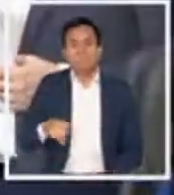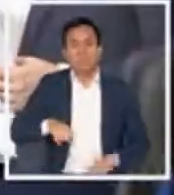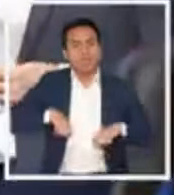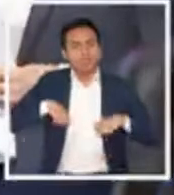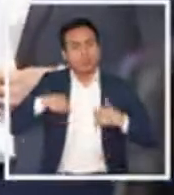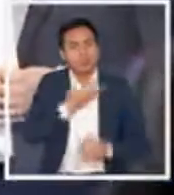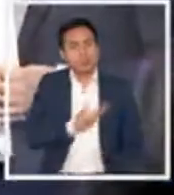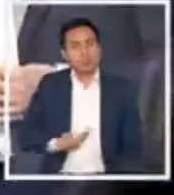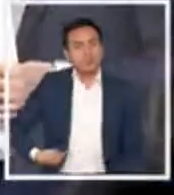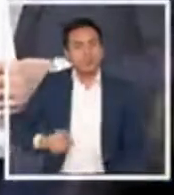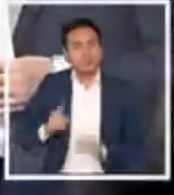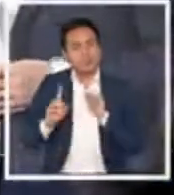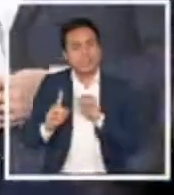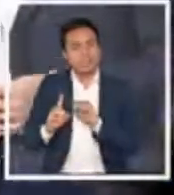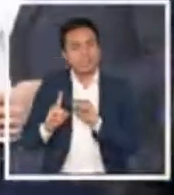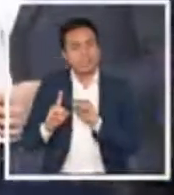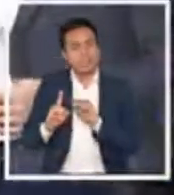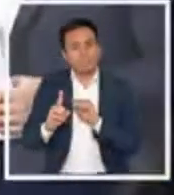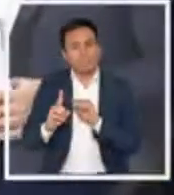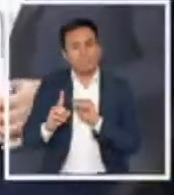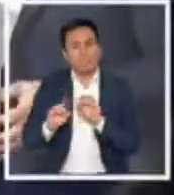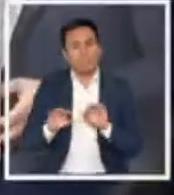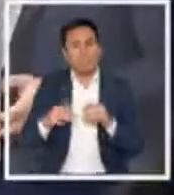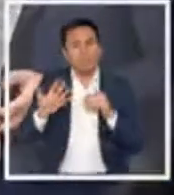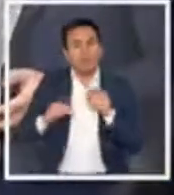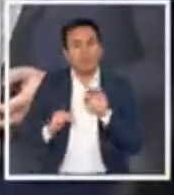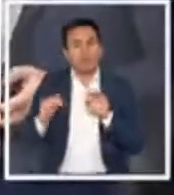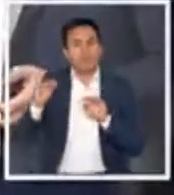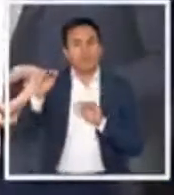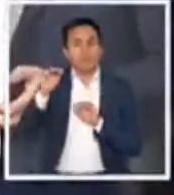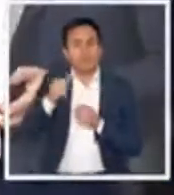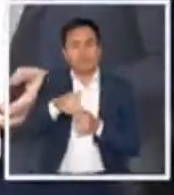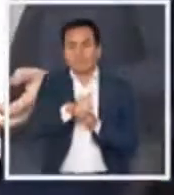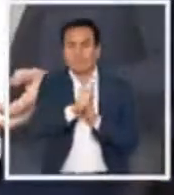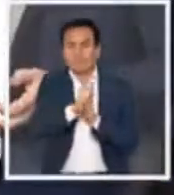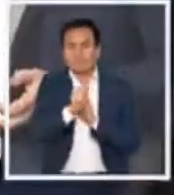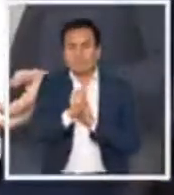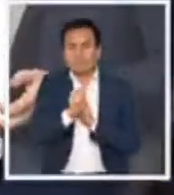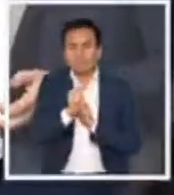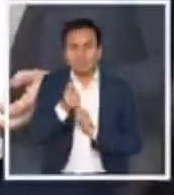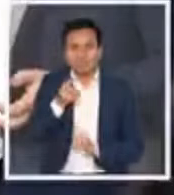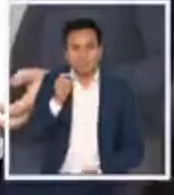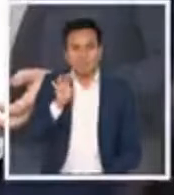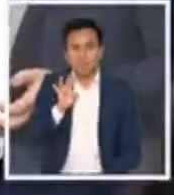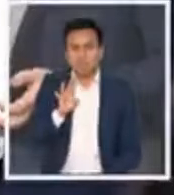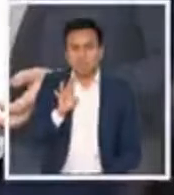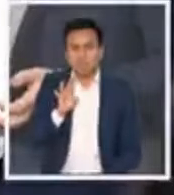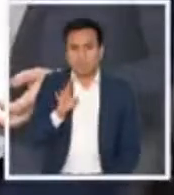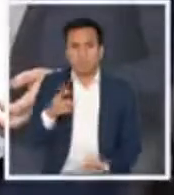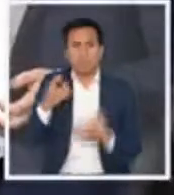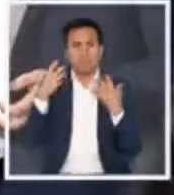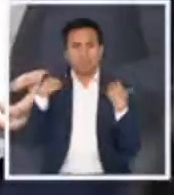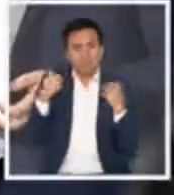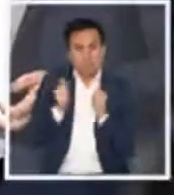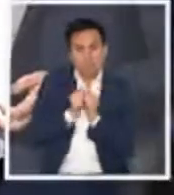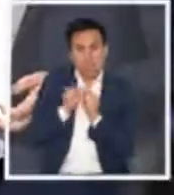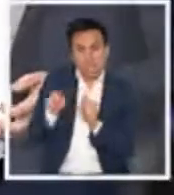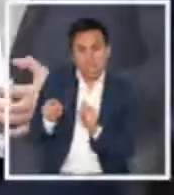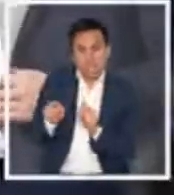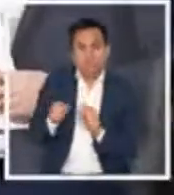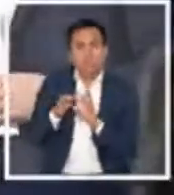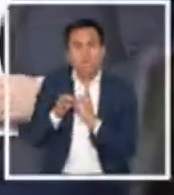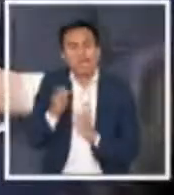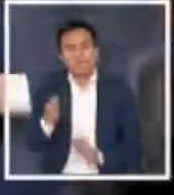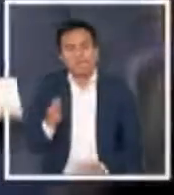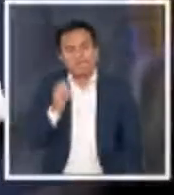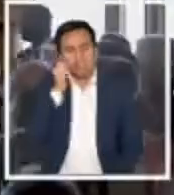joven presidente va a relevar los desafíos, no solo, estaremos con él. Muchas gracias a